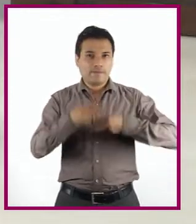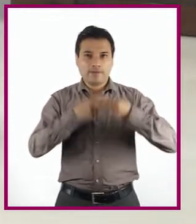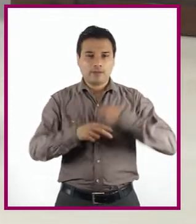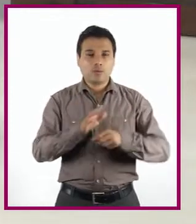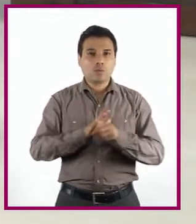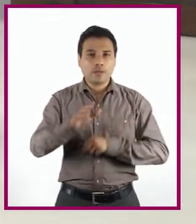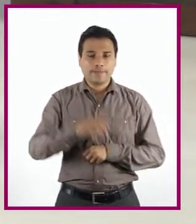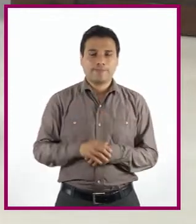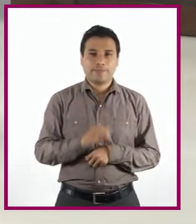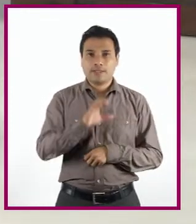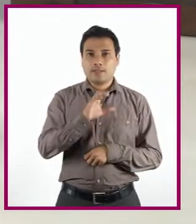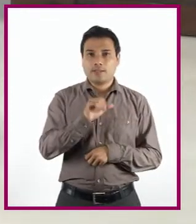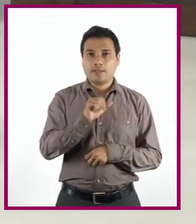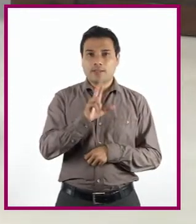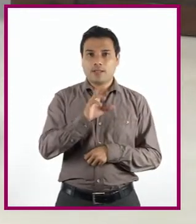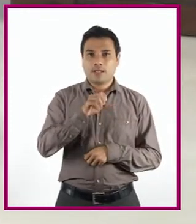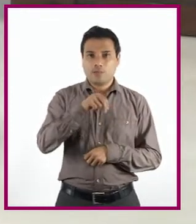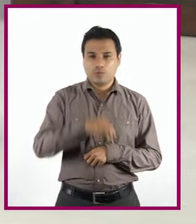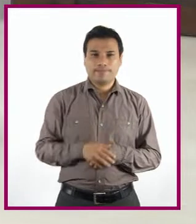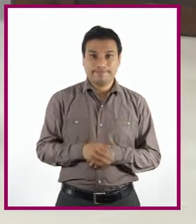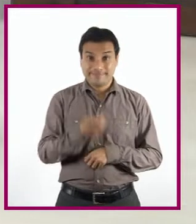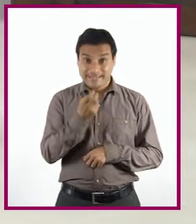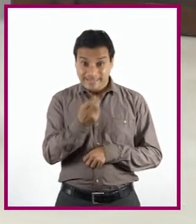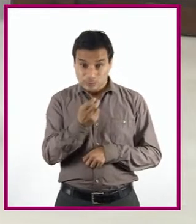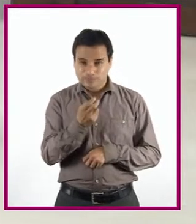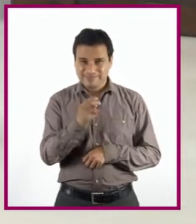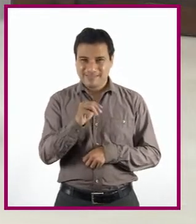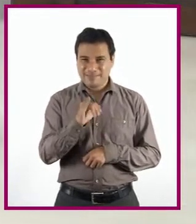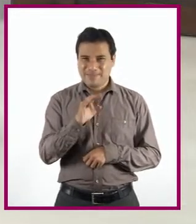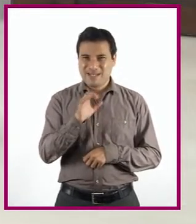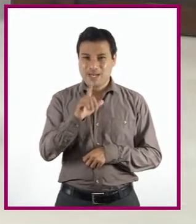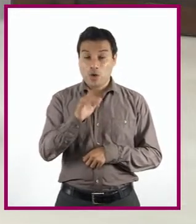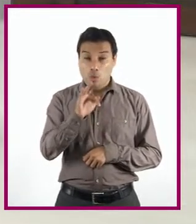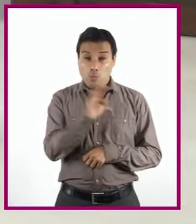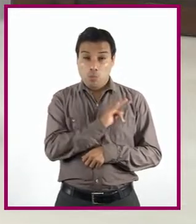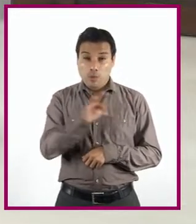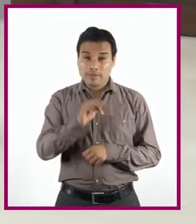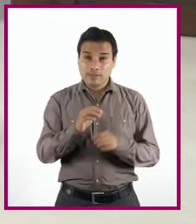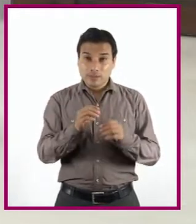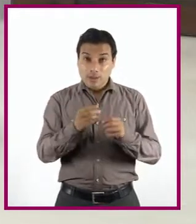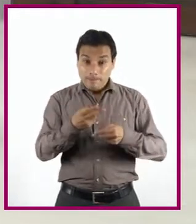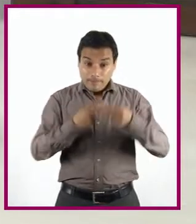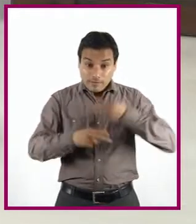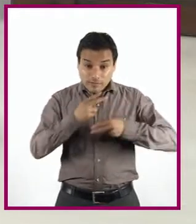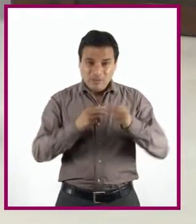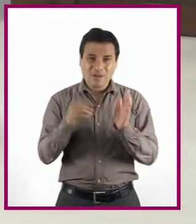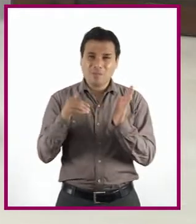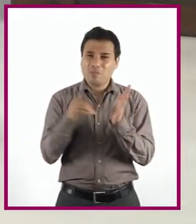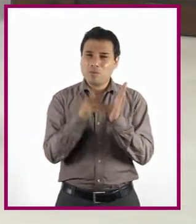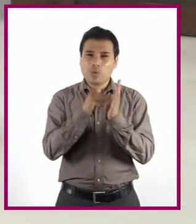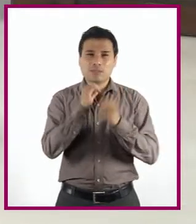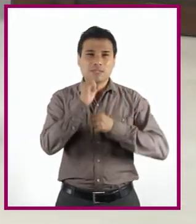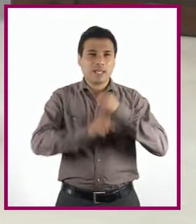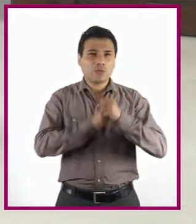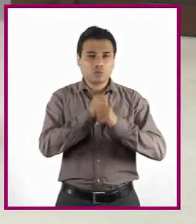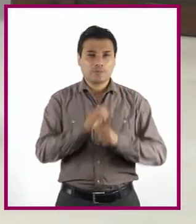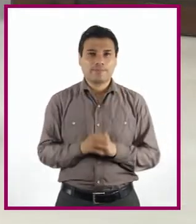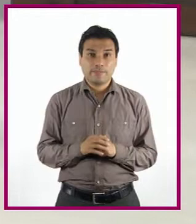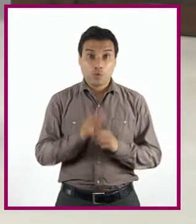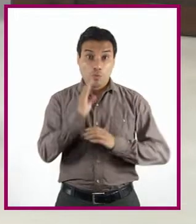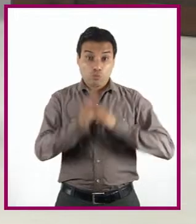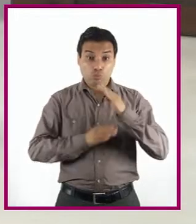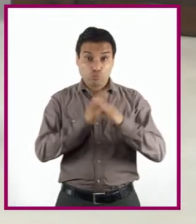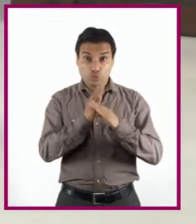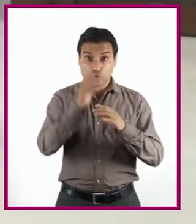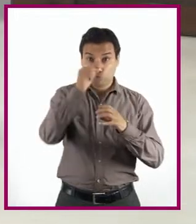carbón es un mineral cuyo proceso de formación tarda millones de años. La distribución de carbón en el